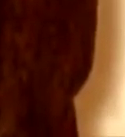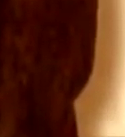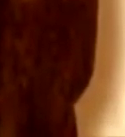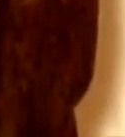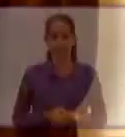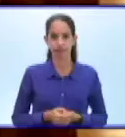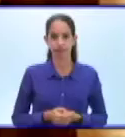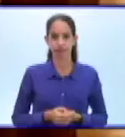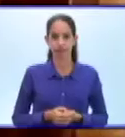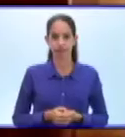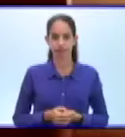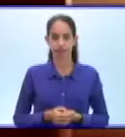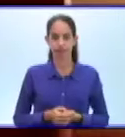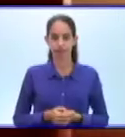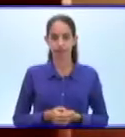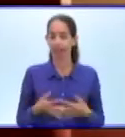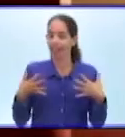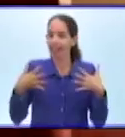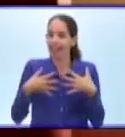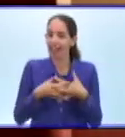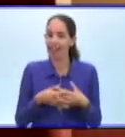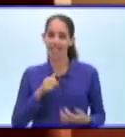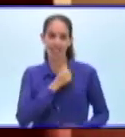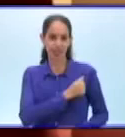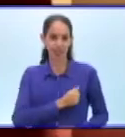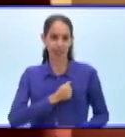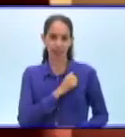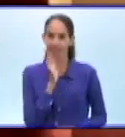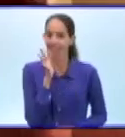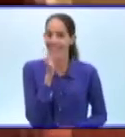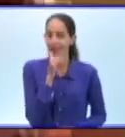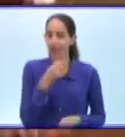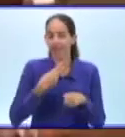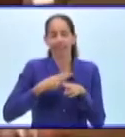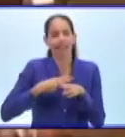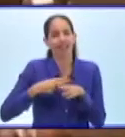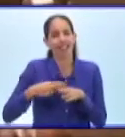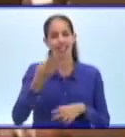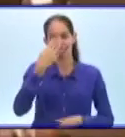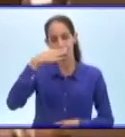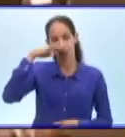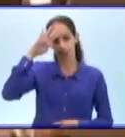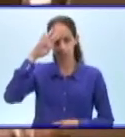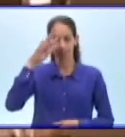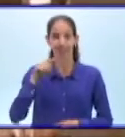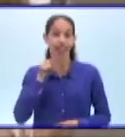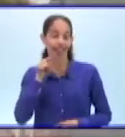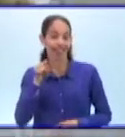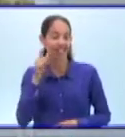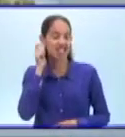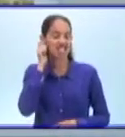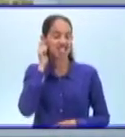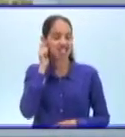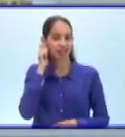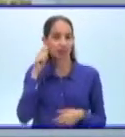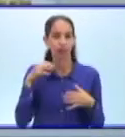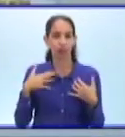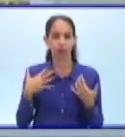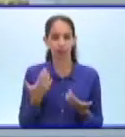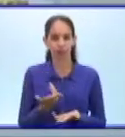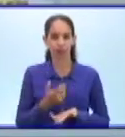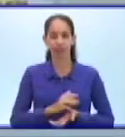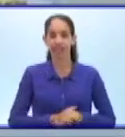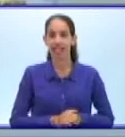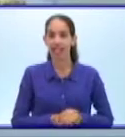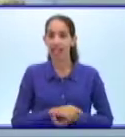Ha sido una de las relaciones amorosas más polémicas de la historia de Cuba. Y ella, la mujer, desafortunadamente llevó la